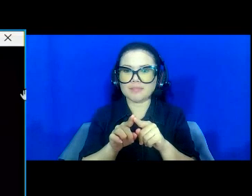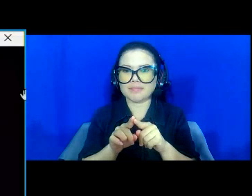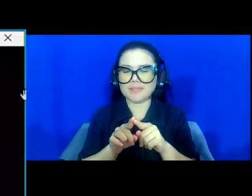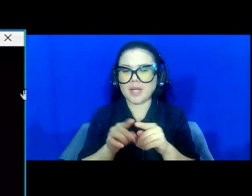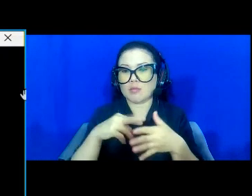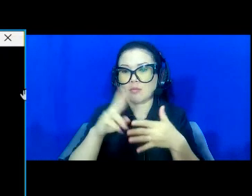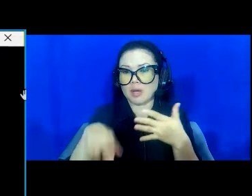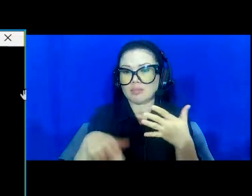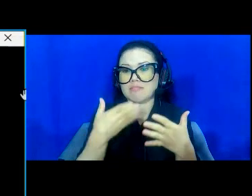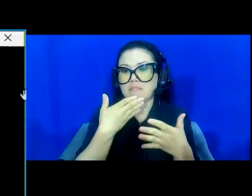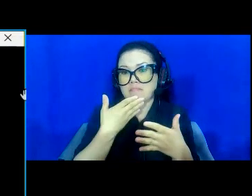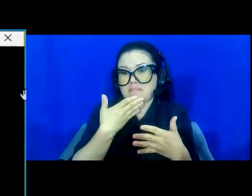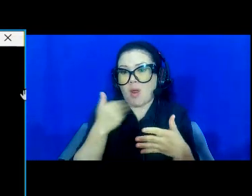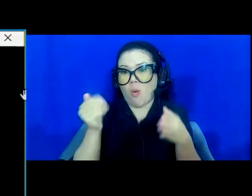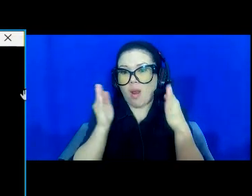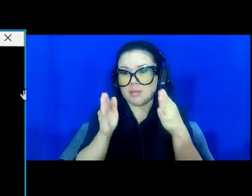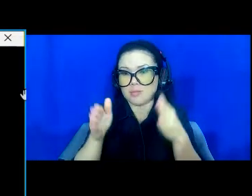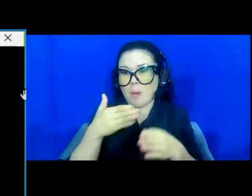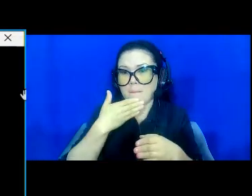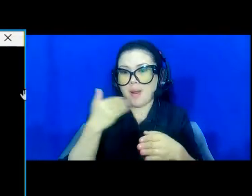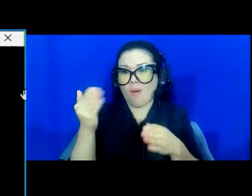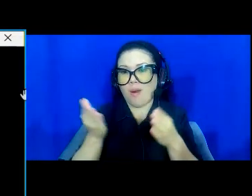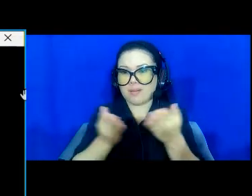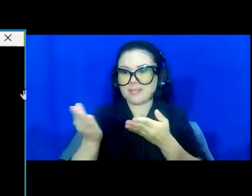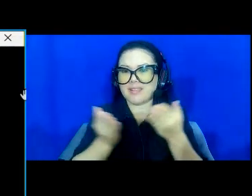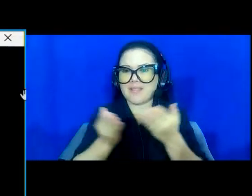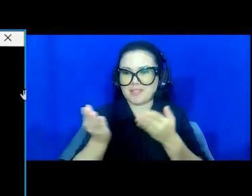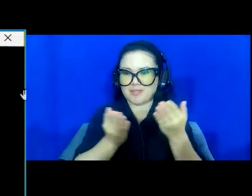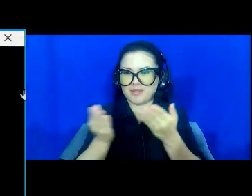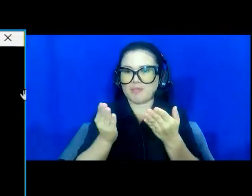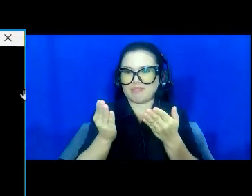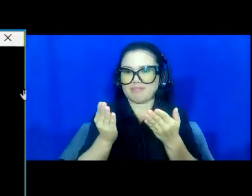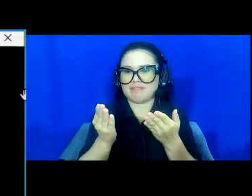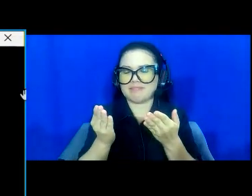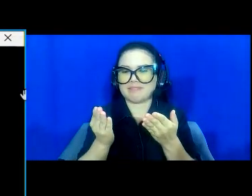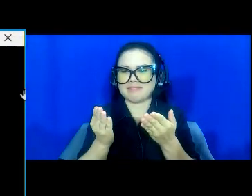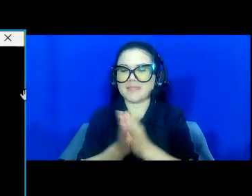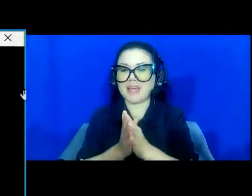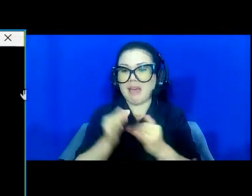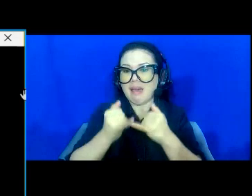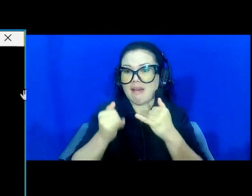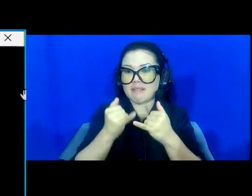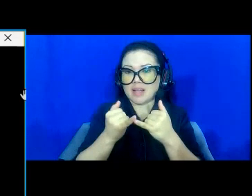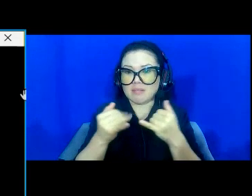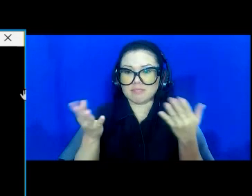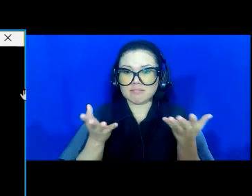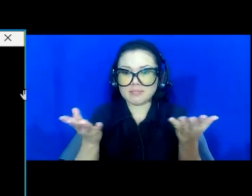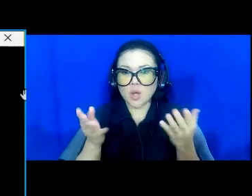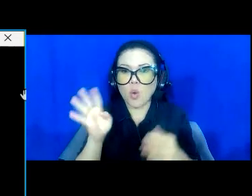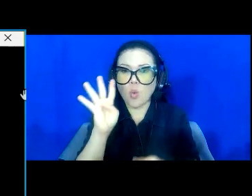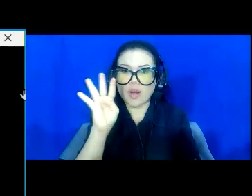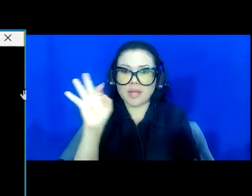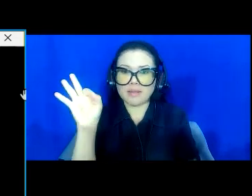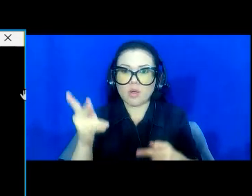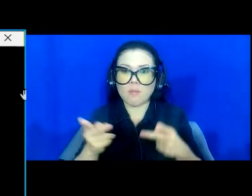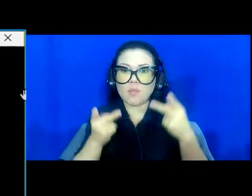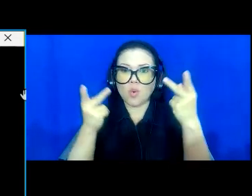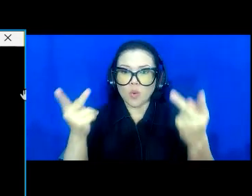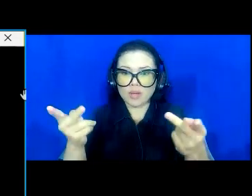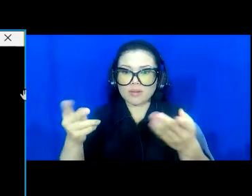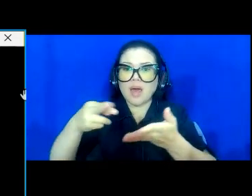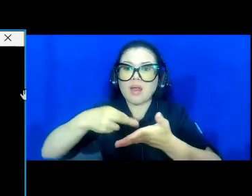obviamente, y mejores servicios según vamos afinando esos detalles. Así que al final llegamos con 49 propuestas que fueron recomendadas y